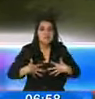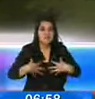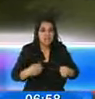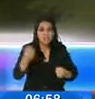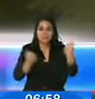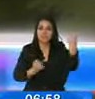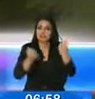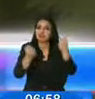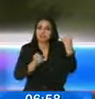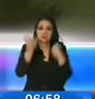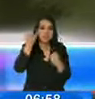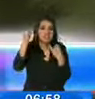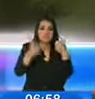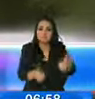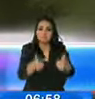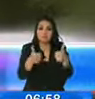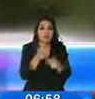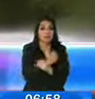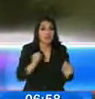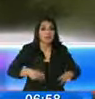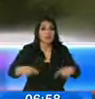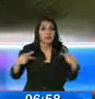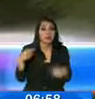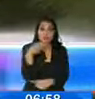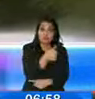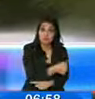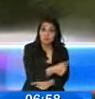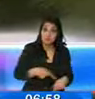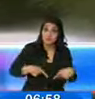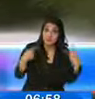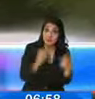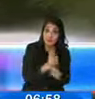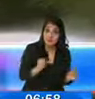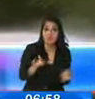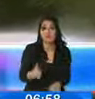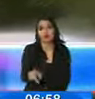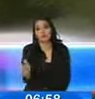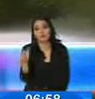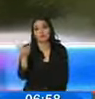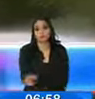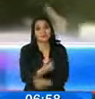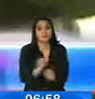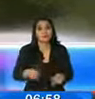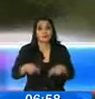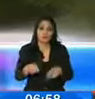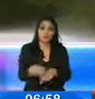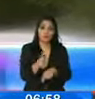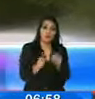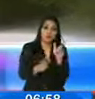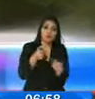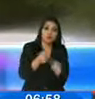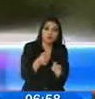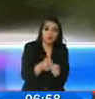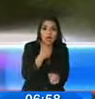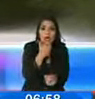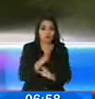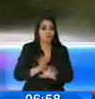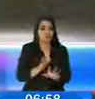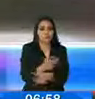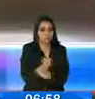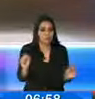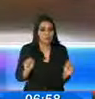conductor, se salvó la vida del conductor del segundo tráiler y adicional de muchas vidas que pudieron ser alcanzadas por el